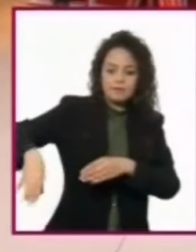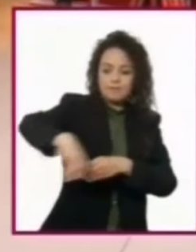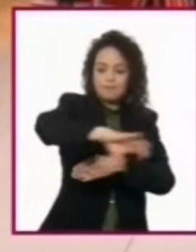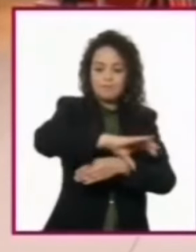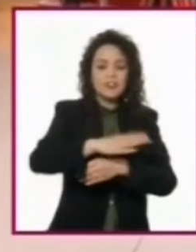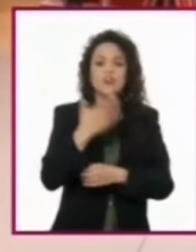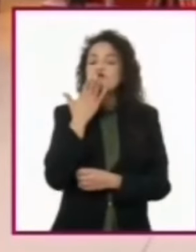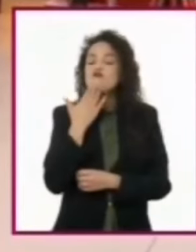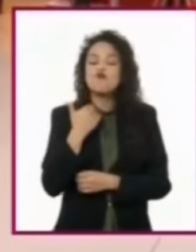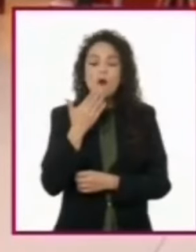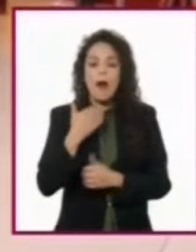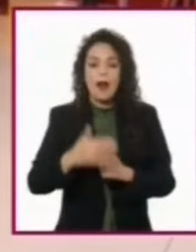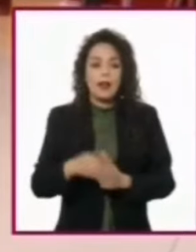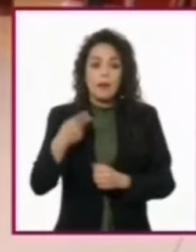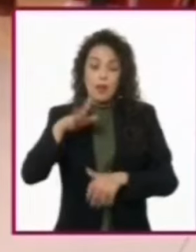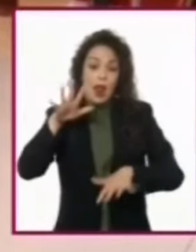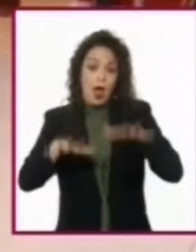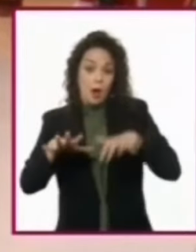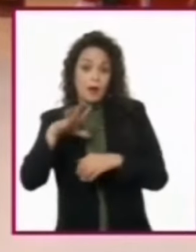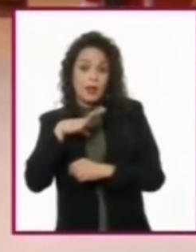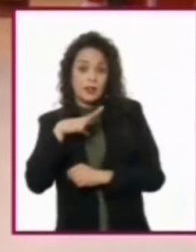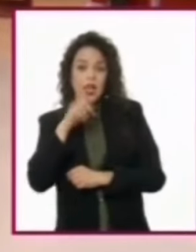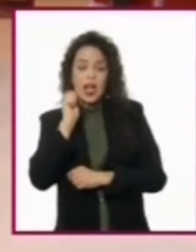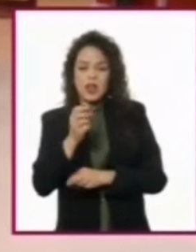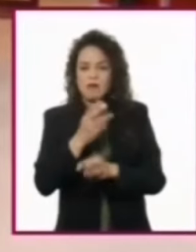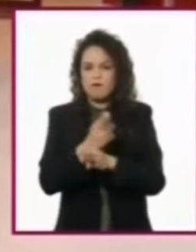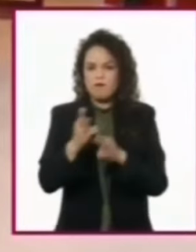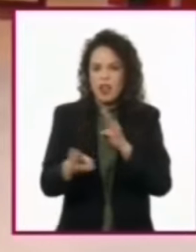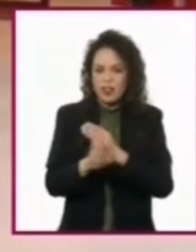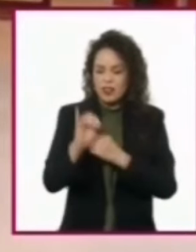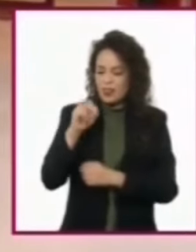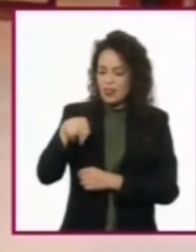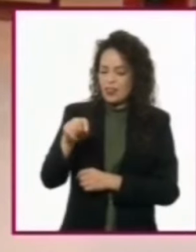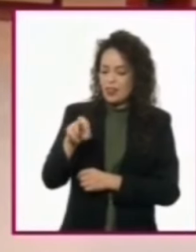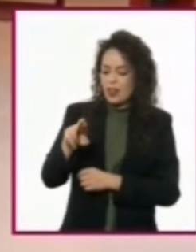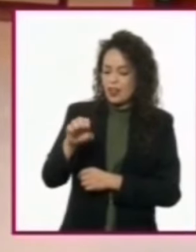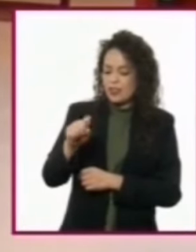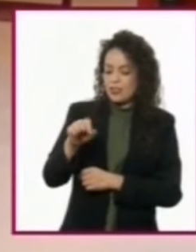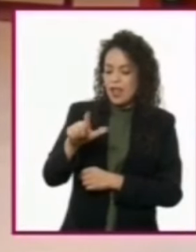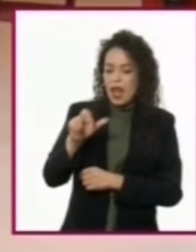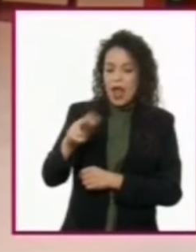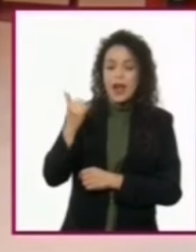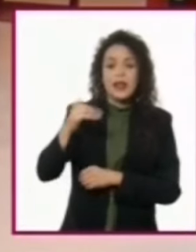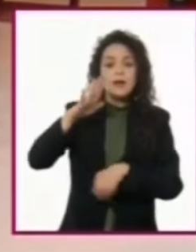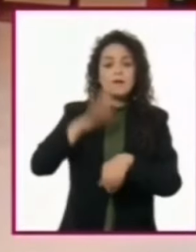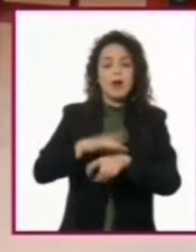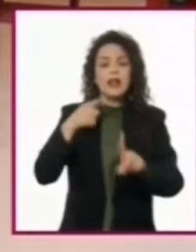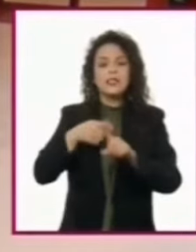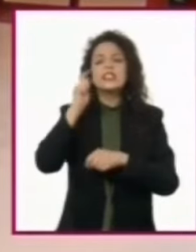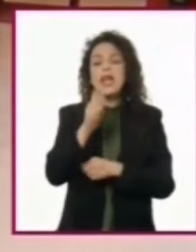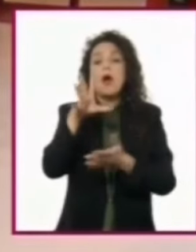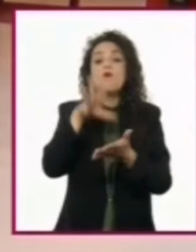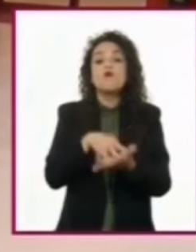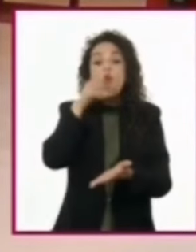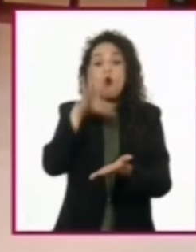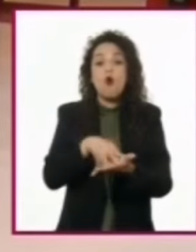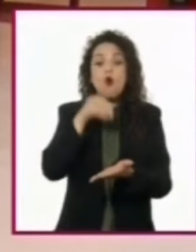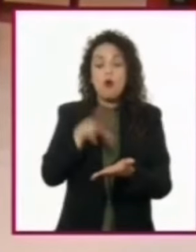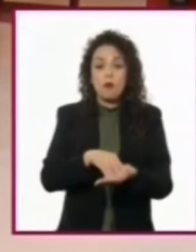en ocasiones existe cierta cantidad de materia interestelar, sobre todo polvo. Las